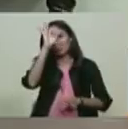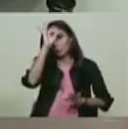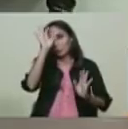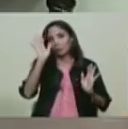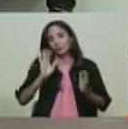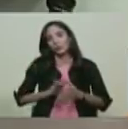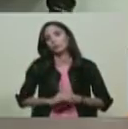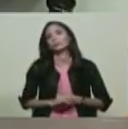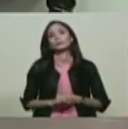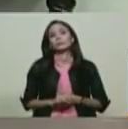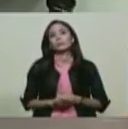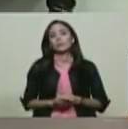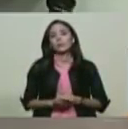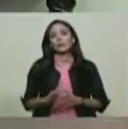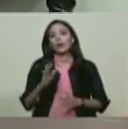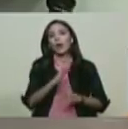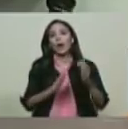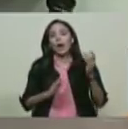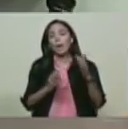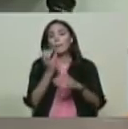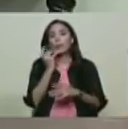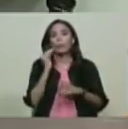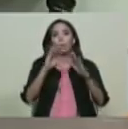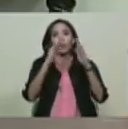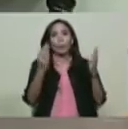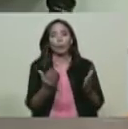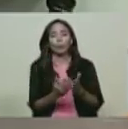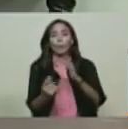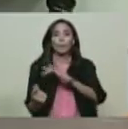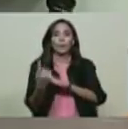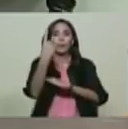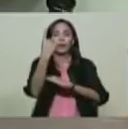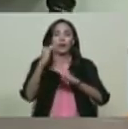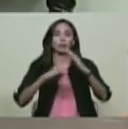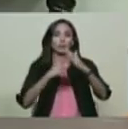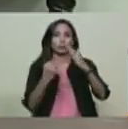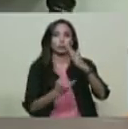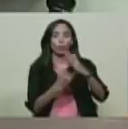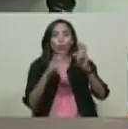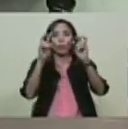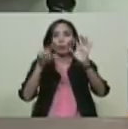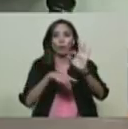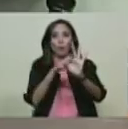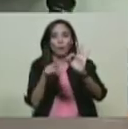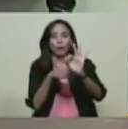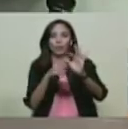una institución pionera en el mundo. Una Superintendencia